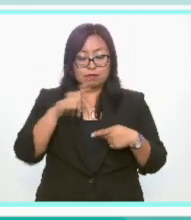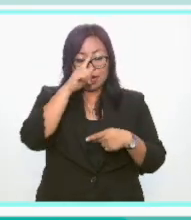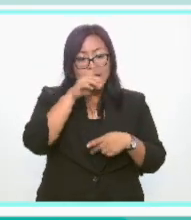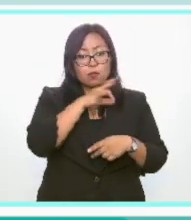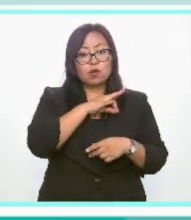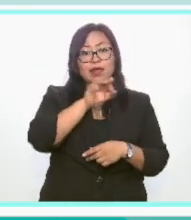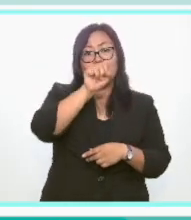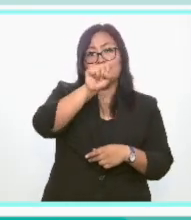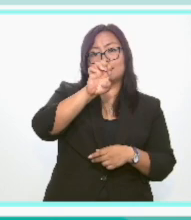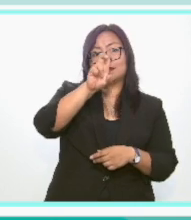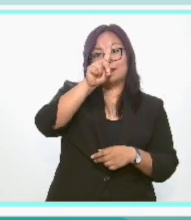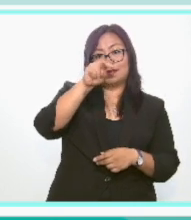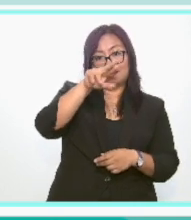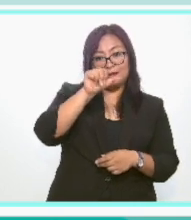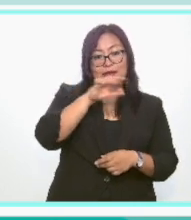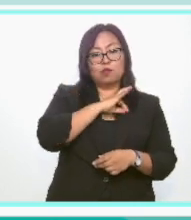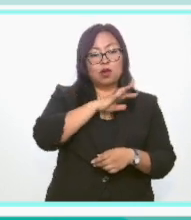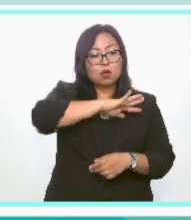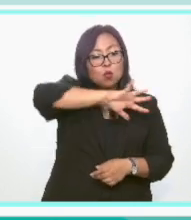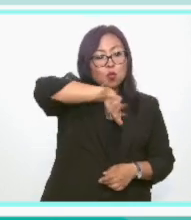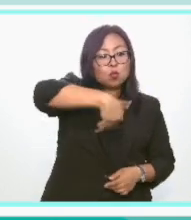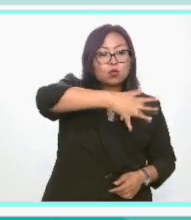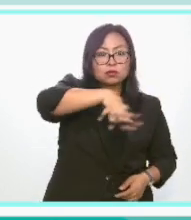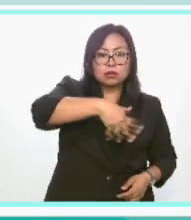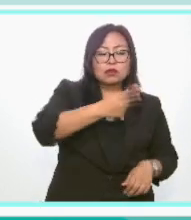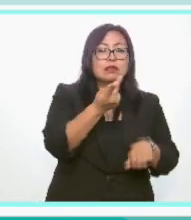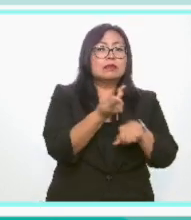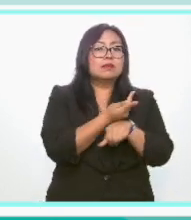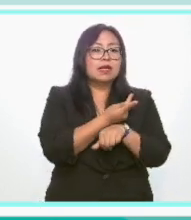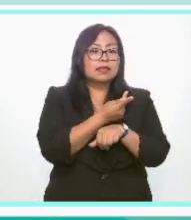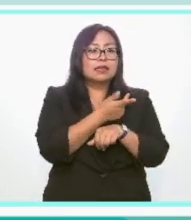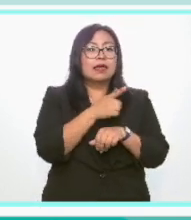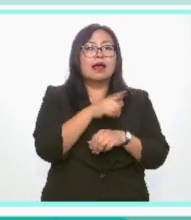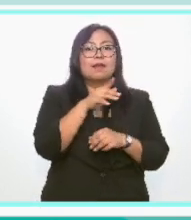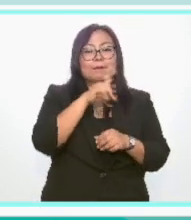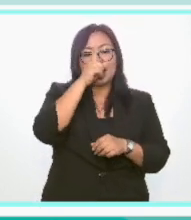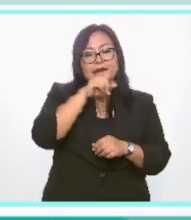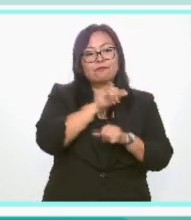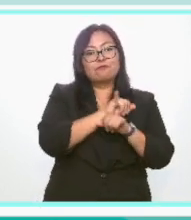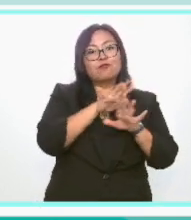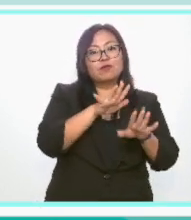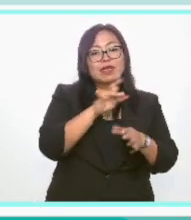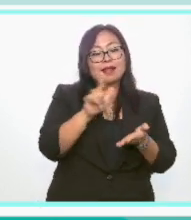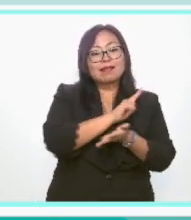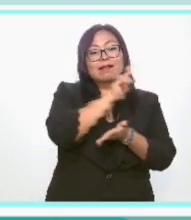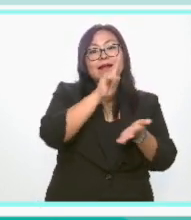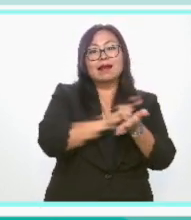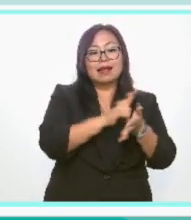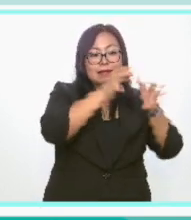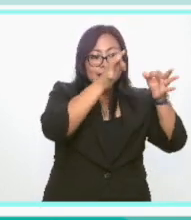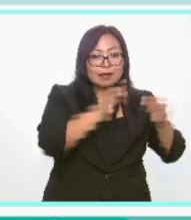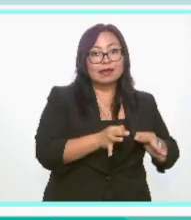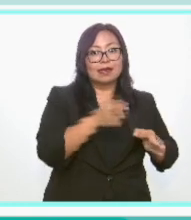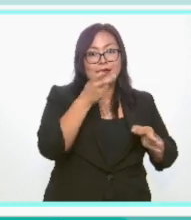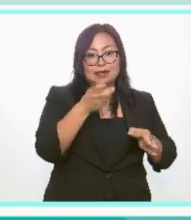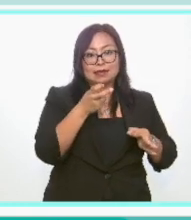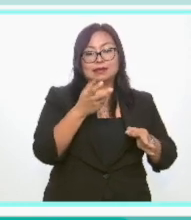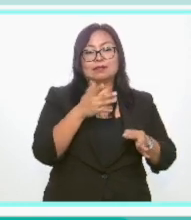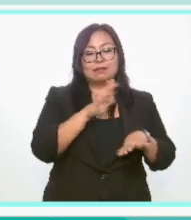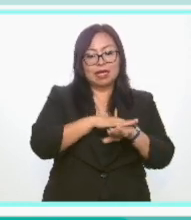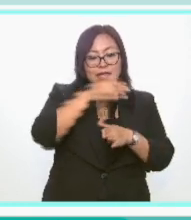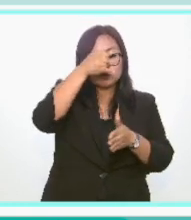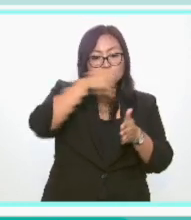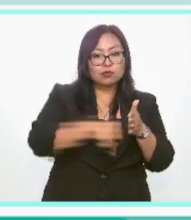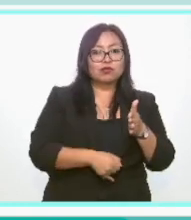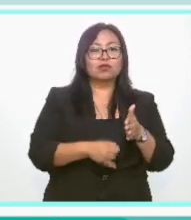cedena para que realice una búsqueda correspondiente a lo que establece la ley es decir que sea efectiva que sea exhaustiva